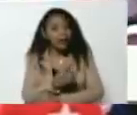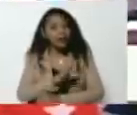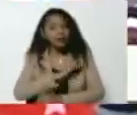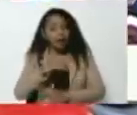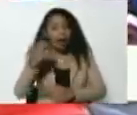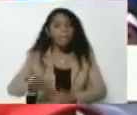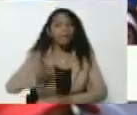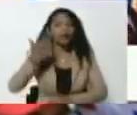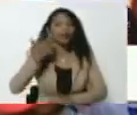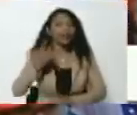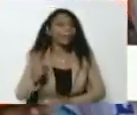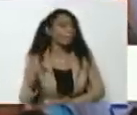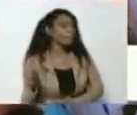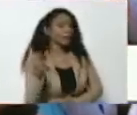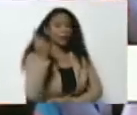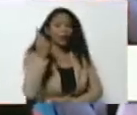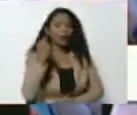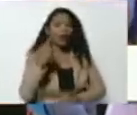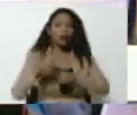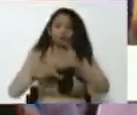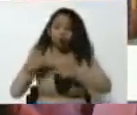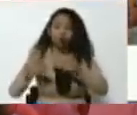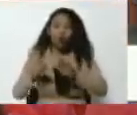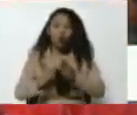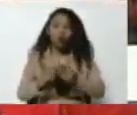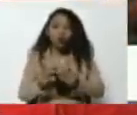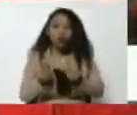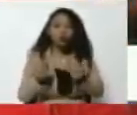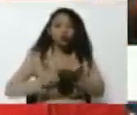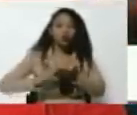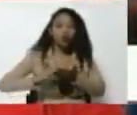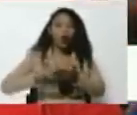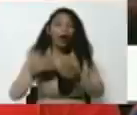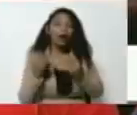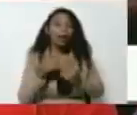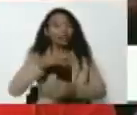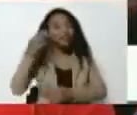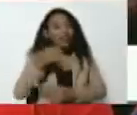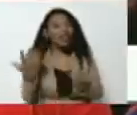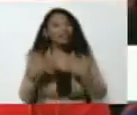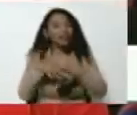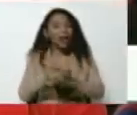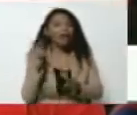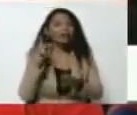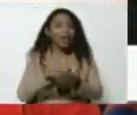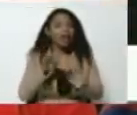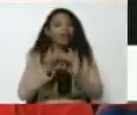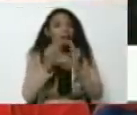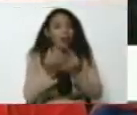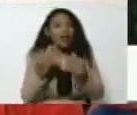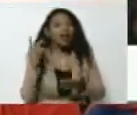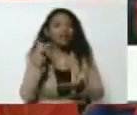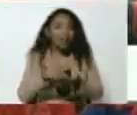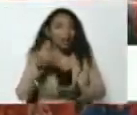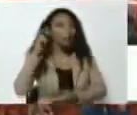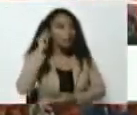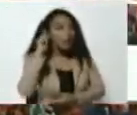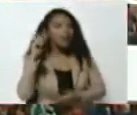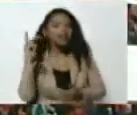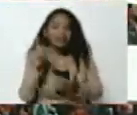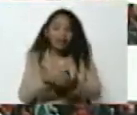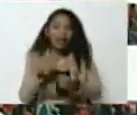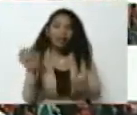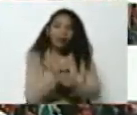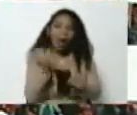la producción, la recuperación económica. Verdadera e integral, que llegue la familia, que llegue la mujer, que llegue el